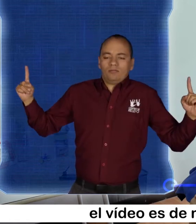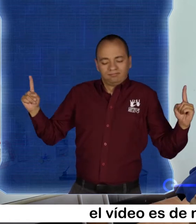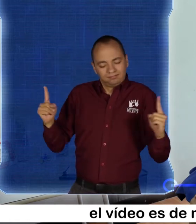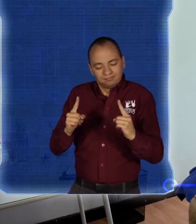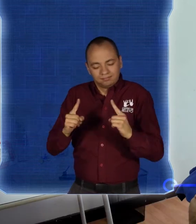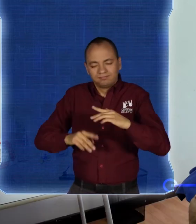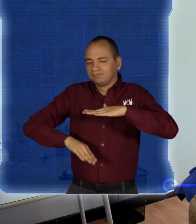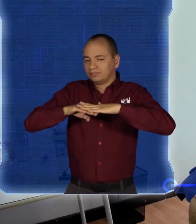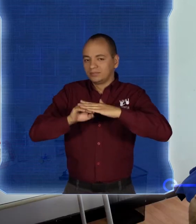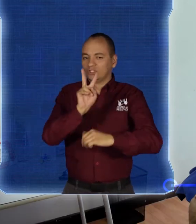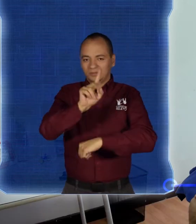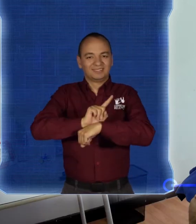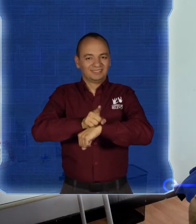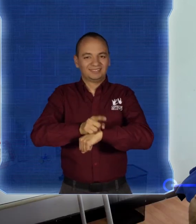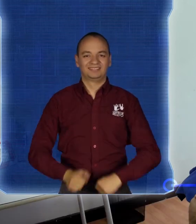minutos.